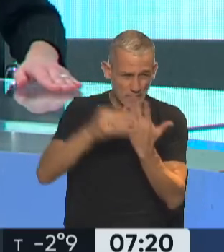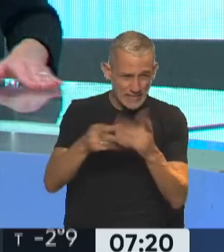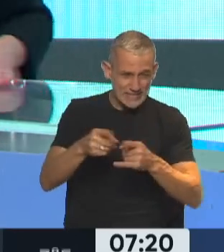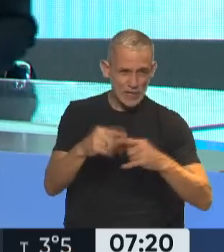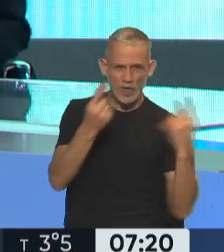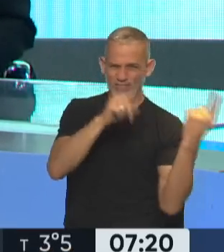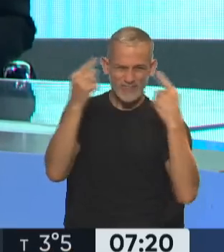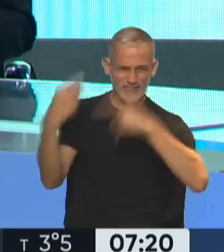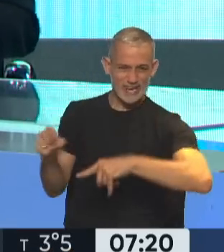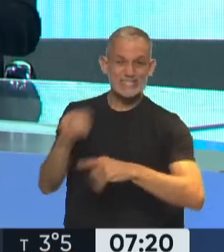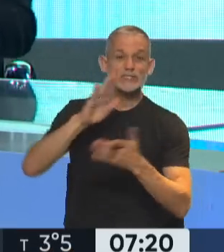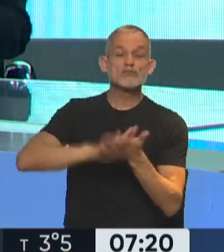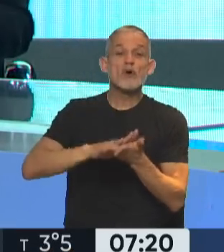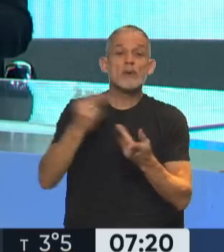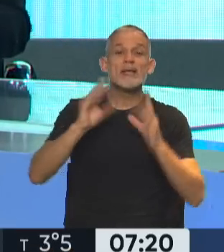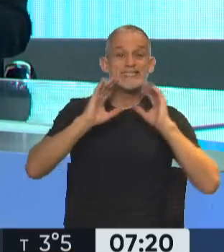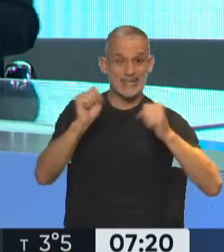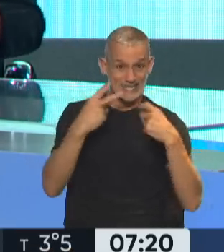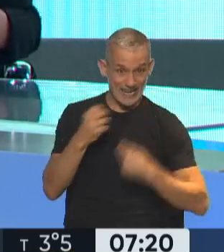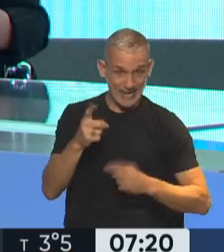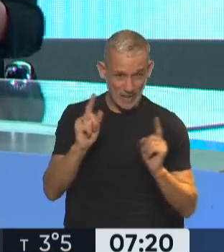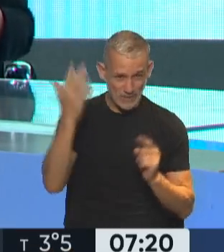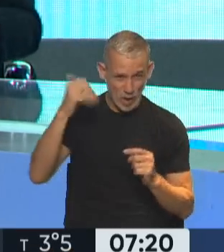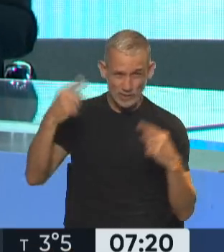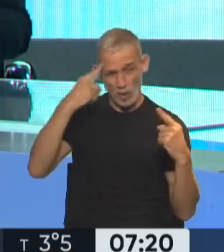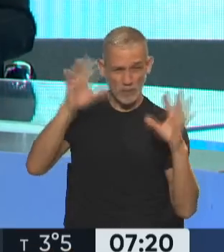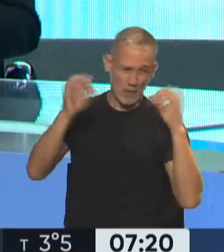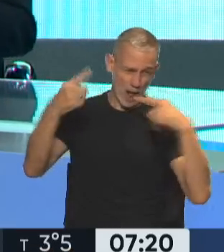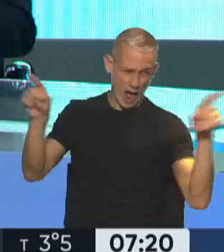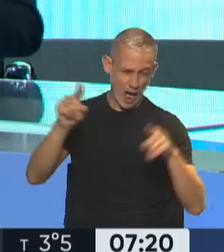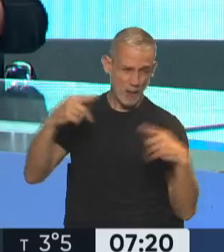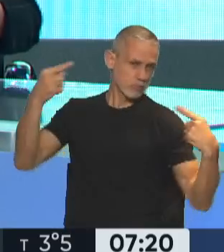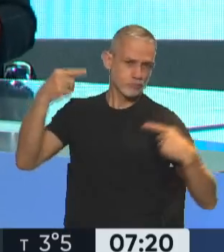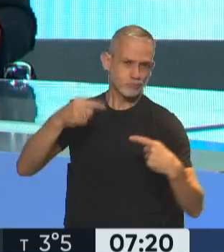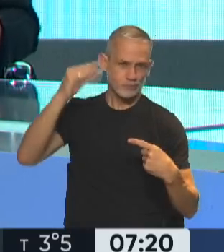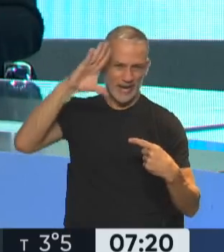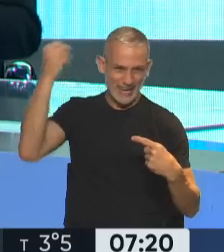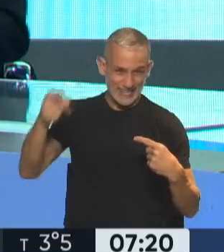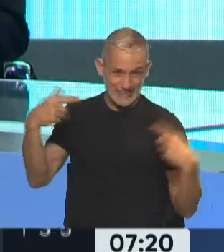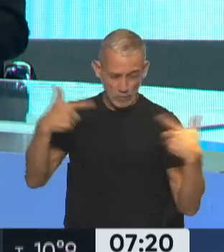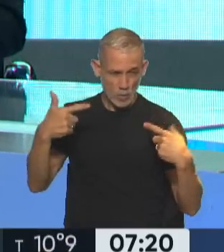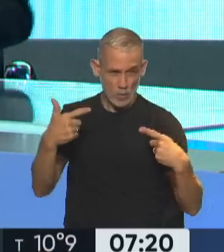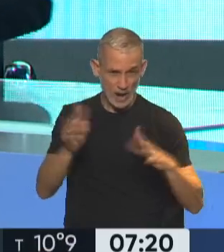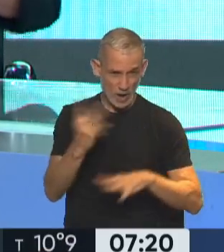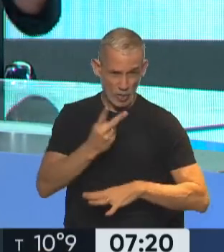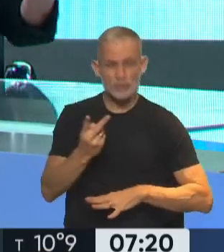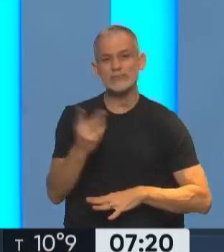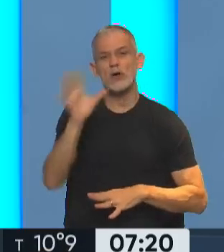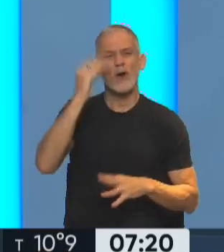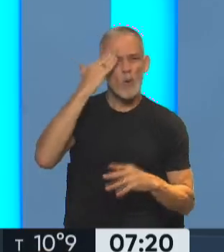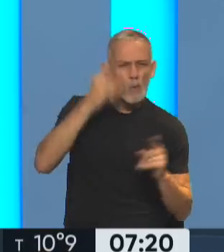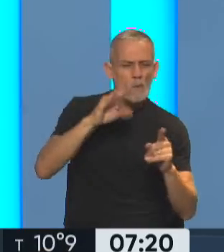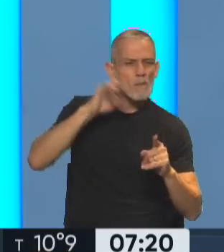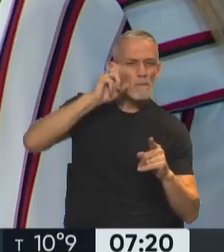por las diferencias que había dentro del seno de la Secretaría de Energía y que de una u otra manera también habían trabado algunas medidas dentro de lo que tenía